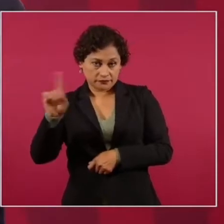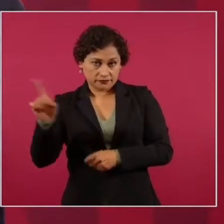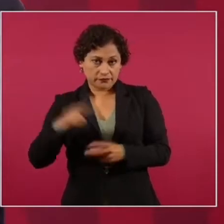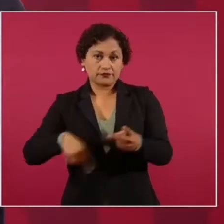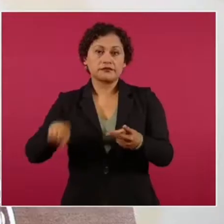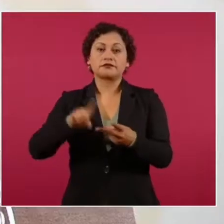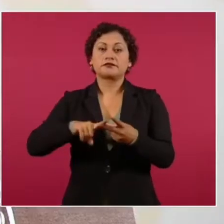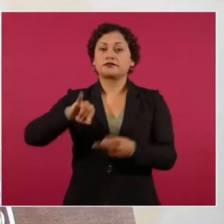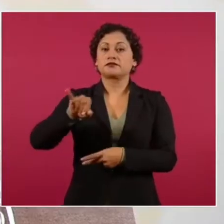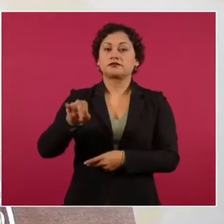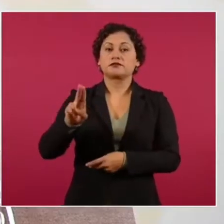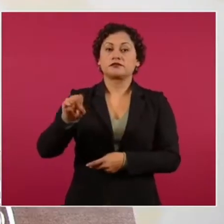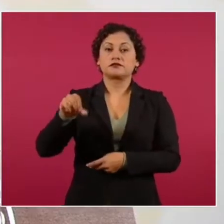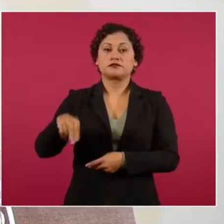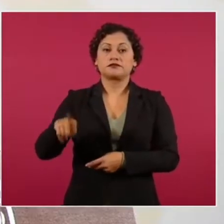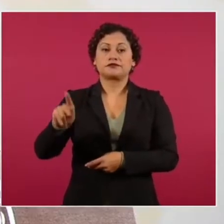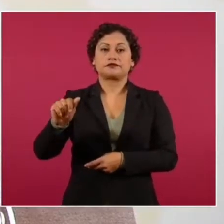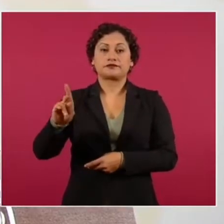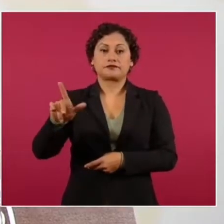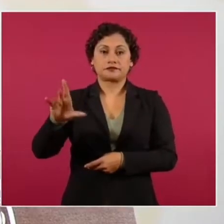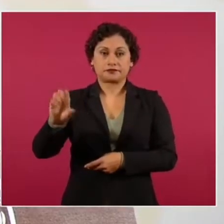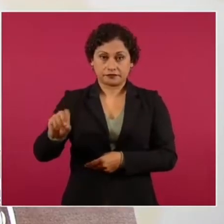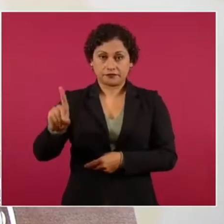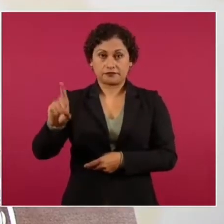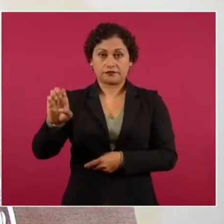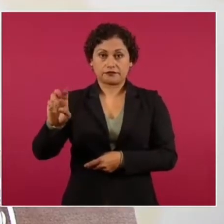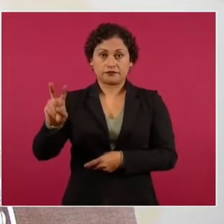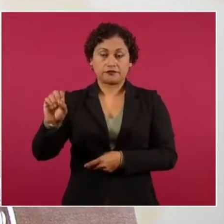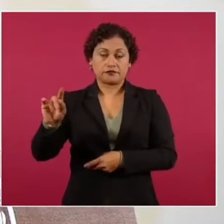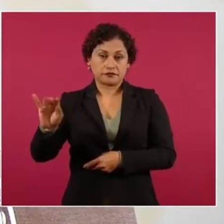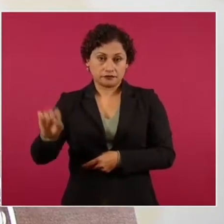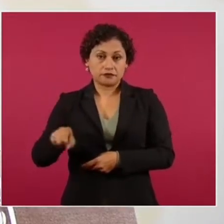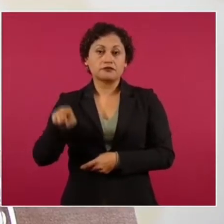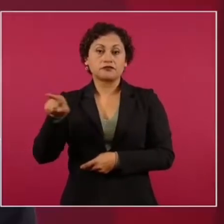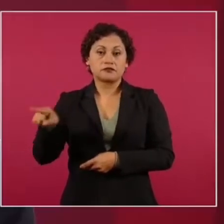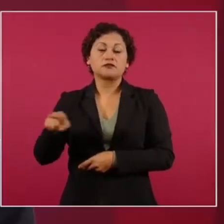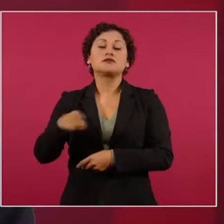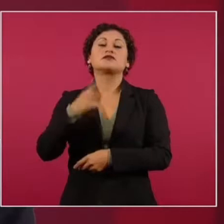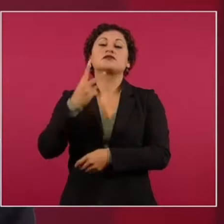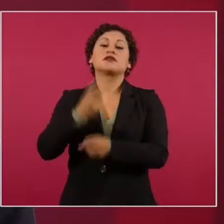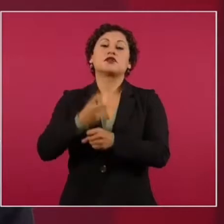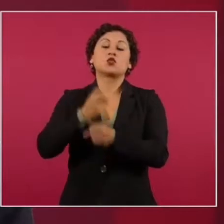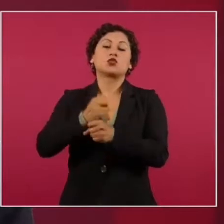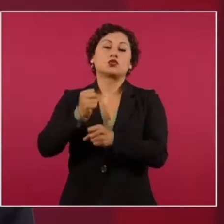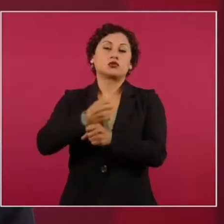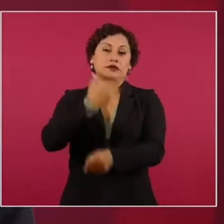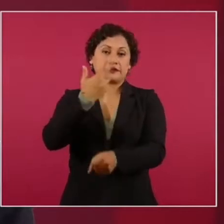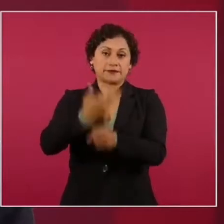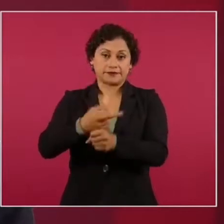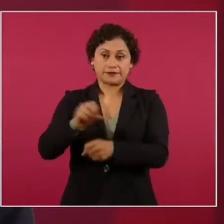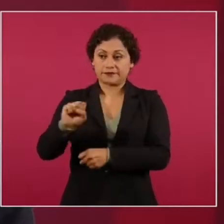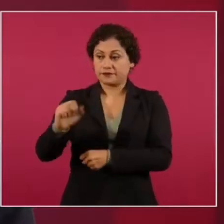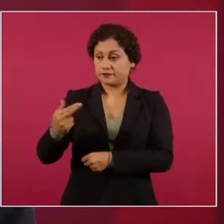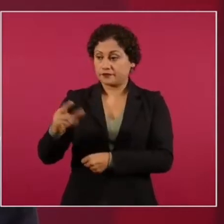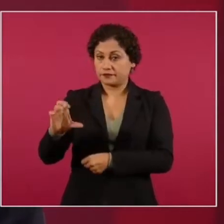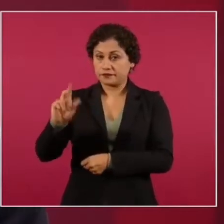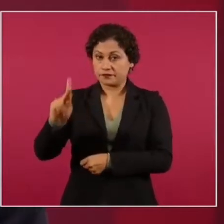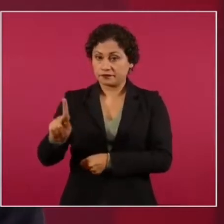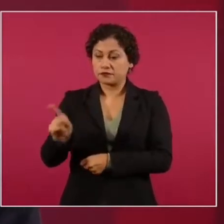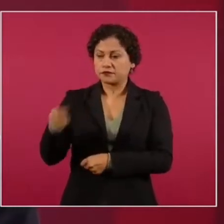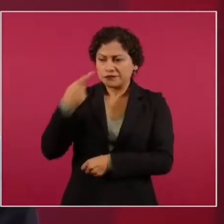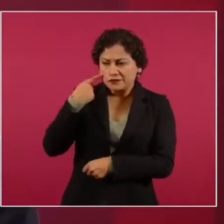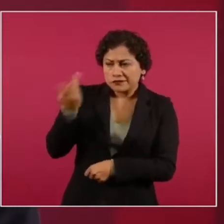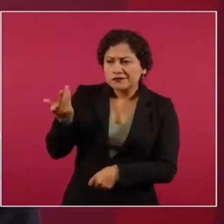Juan Pablo Devoto, subsecretario de Hacienda, para que envíen los recursos, porque